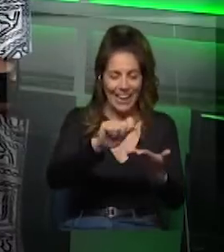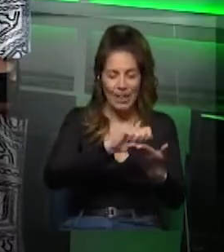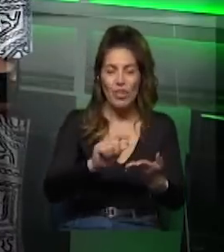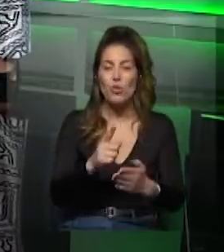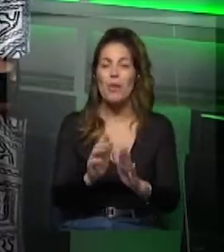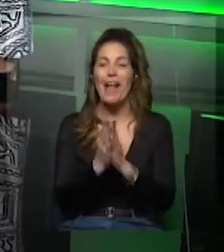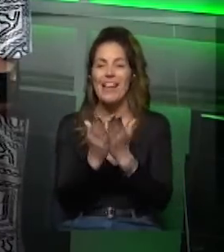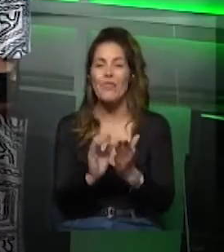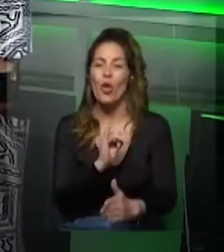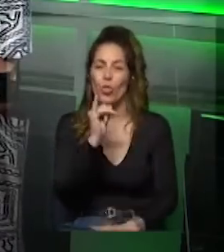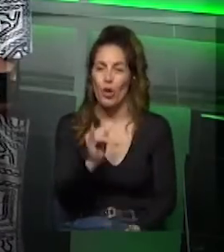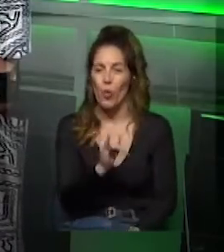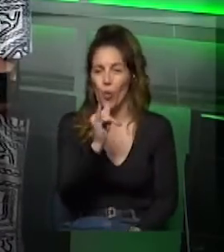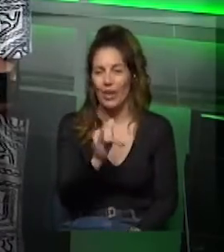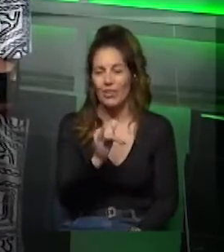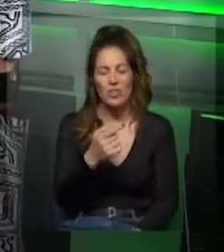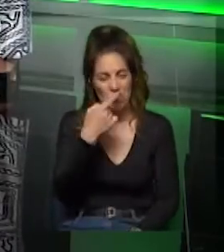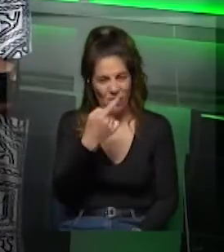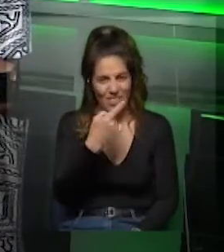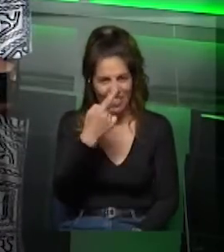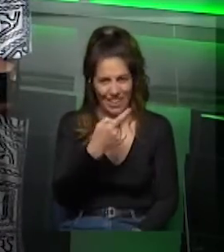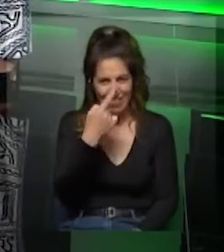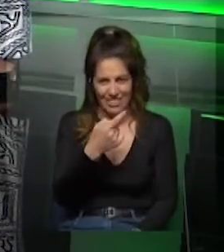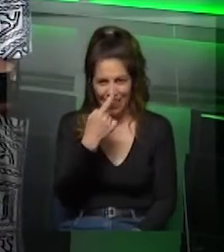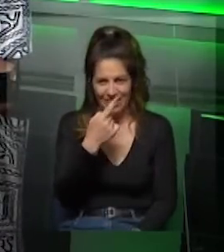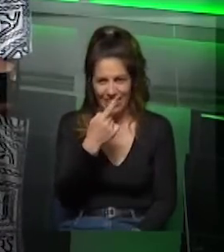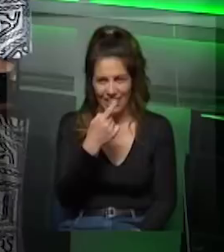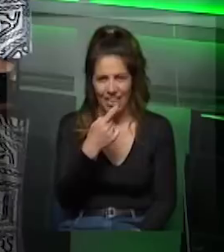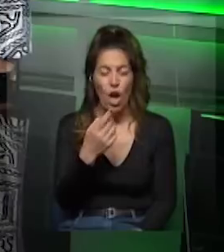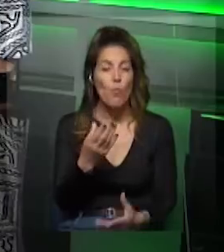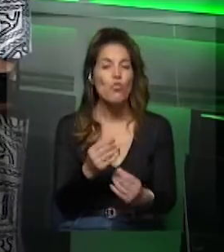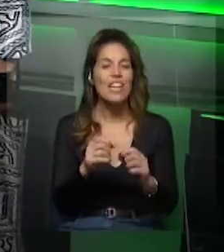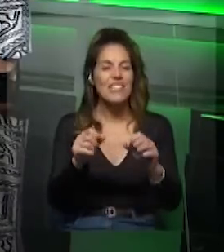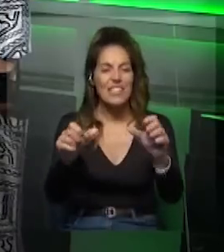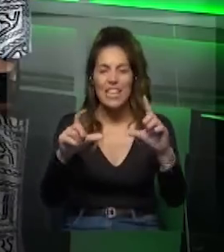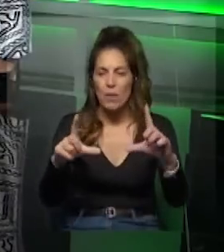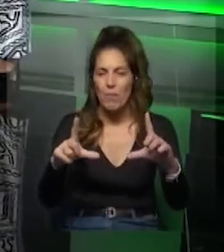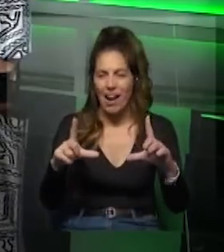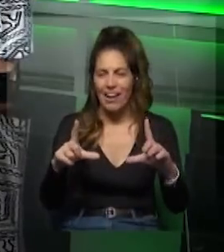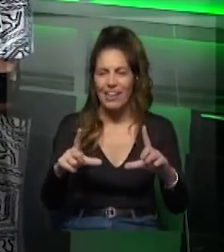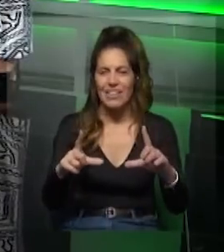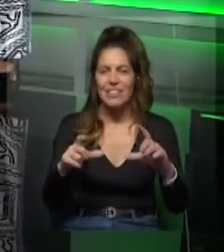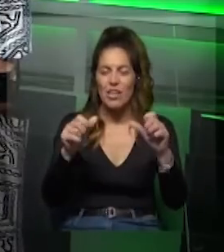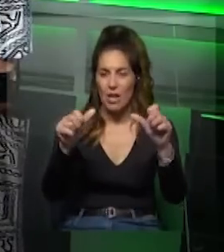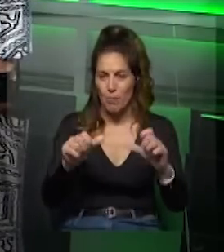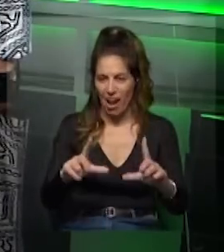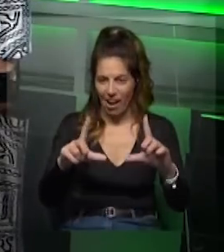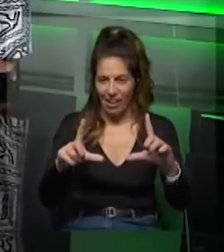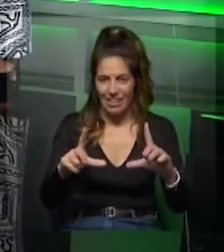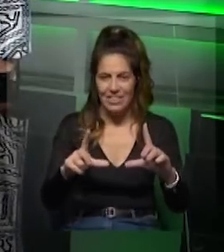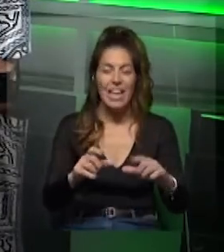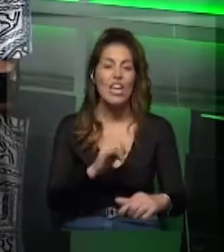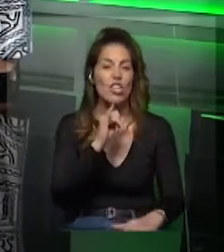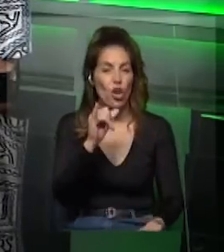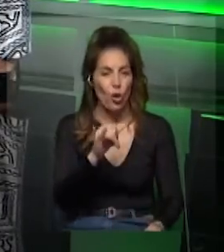libro de cuentos es es muy interesante y bueno Y son hay muchas imágenes en estos en estos relatos de de Tamara